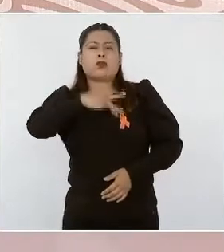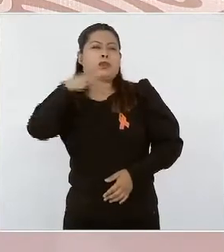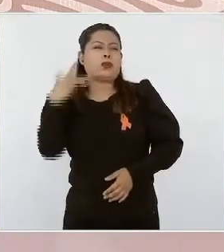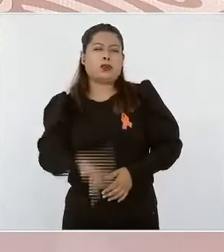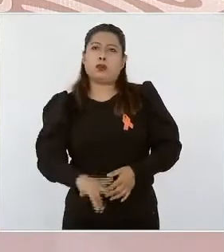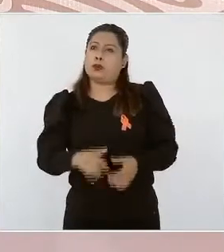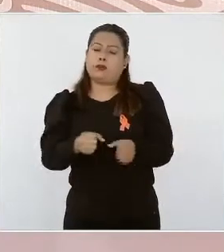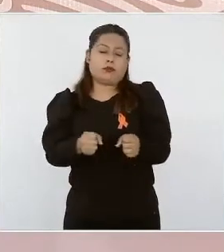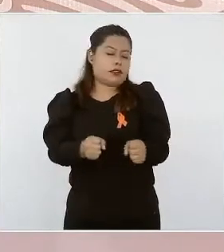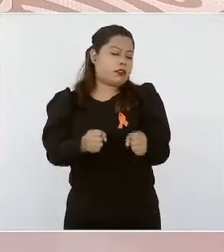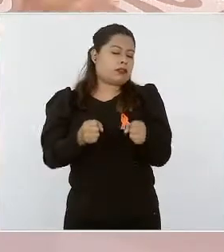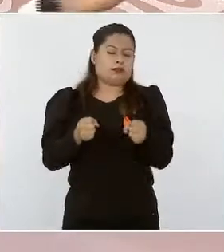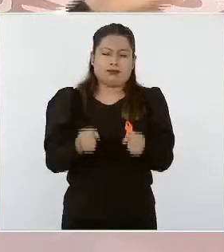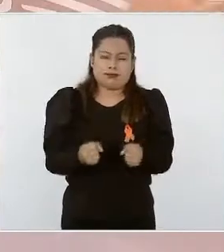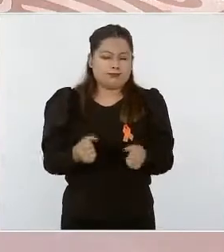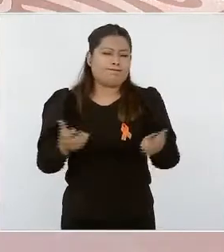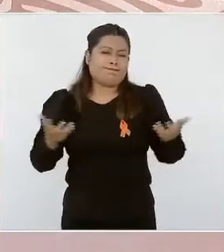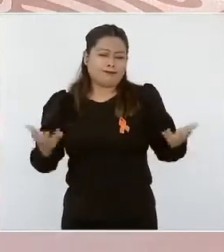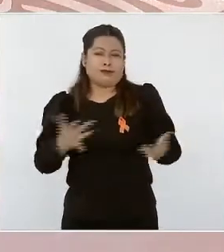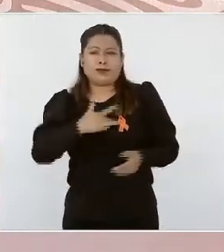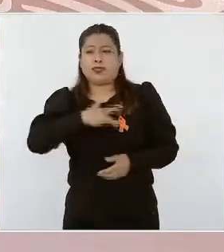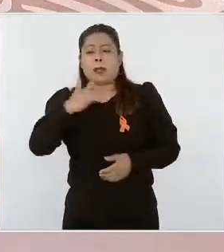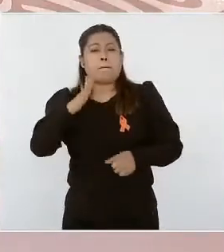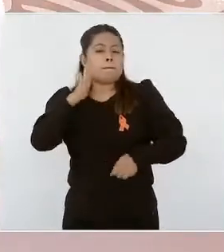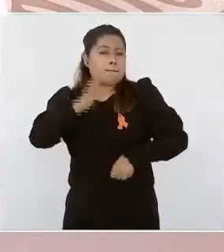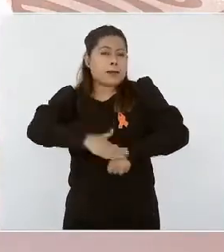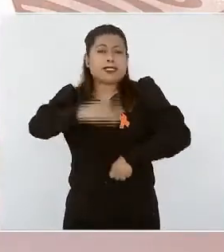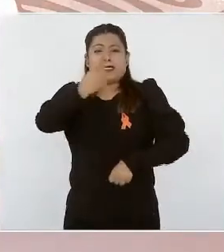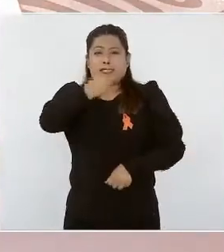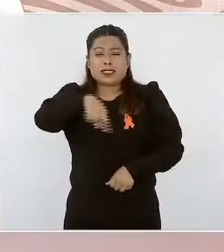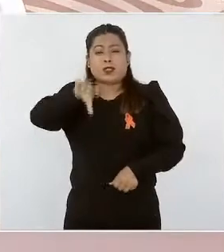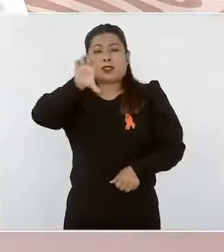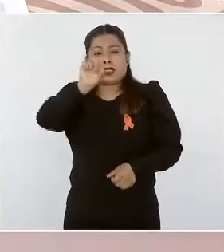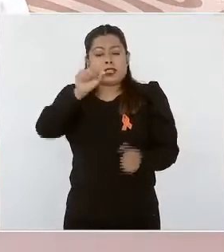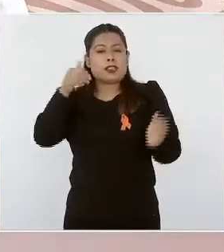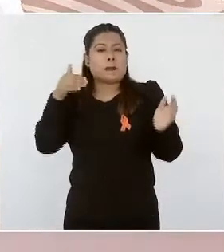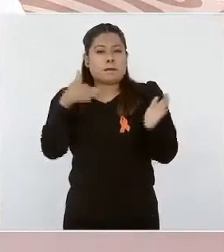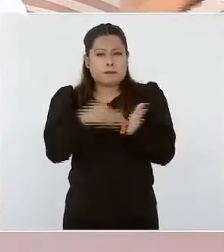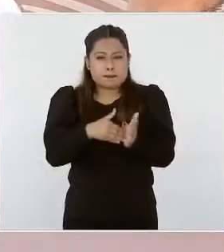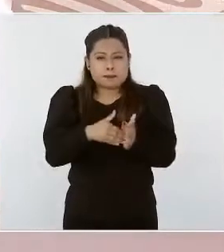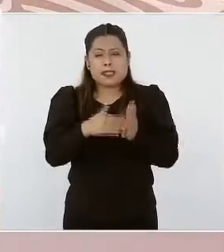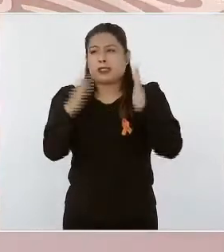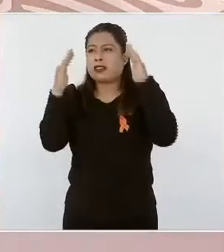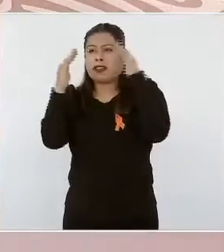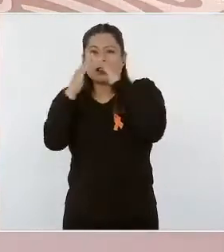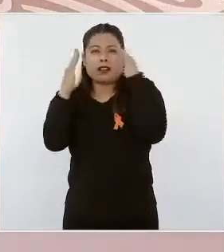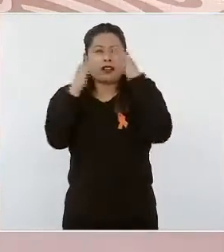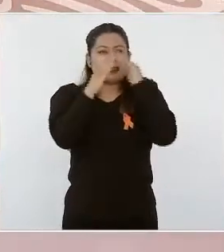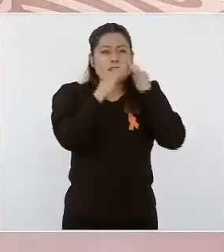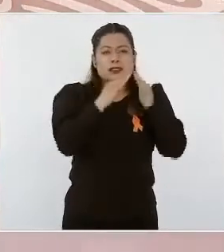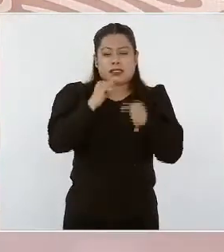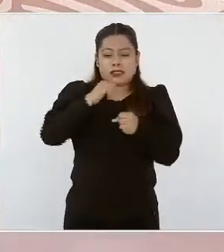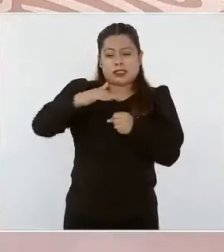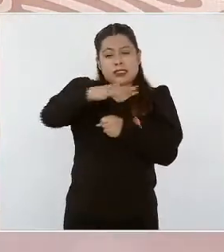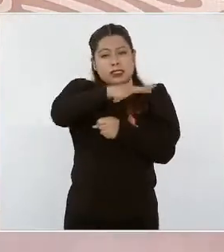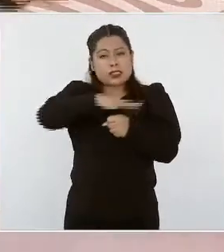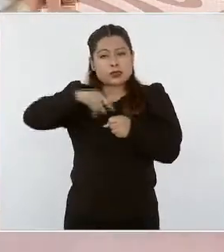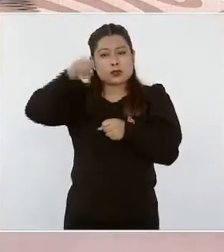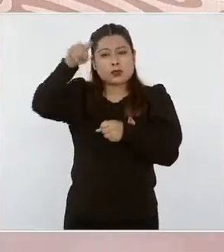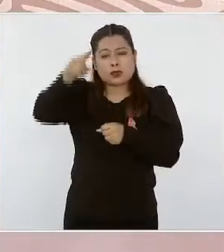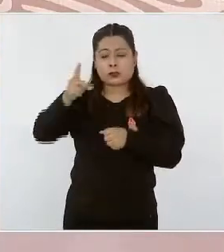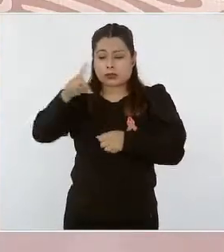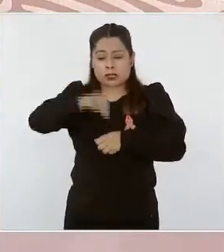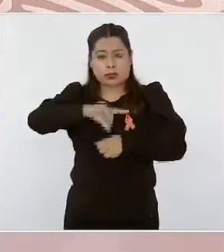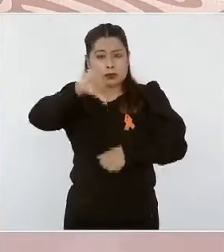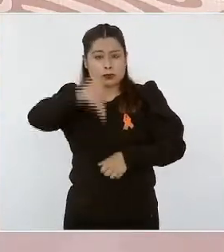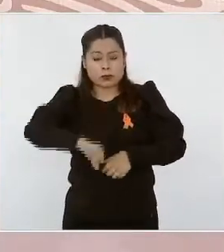máximo, fíjense nada más de 160 mil hogares hay en el Istmo y al día